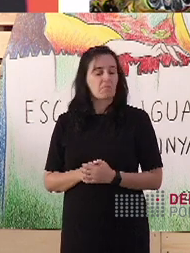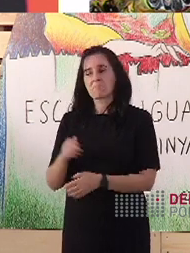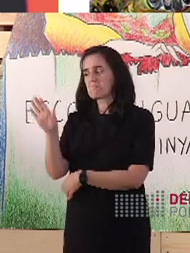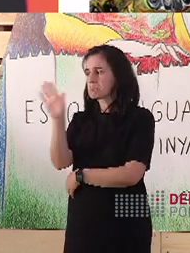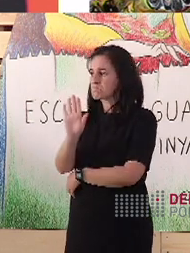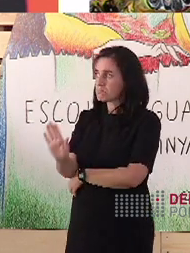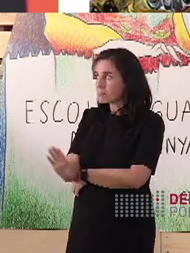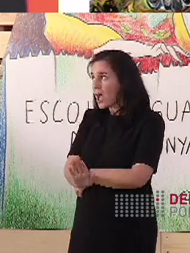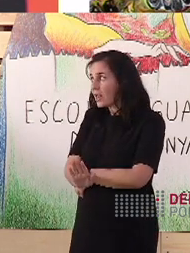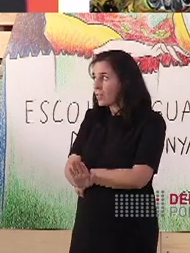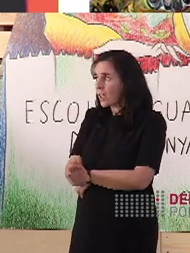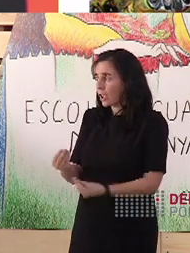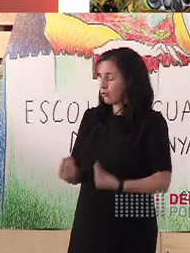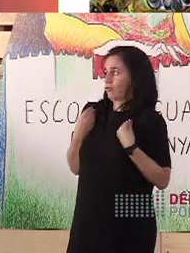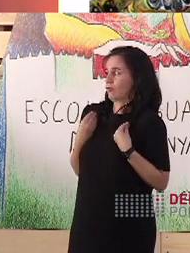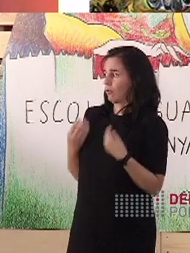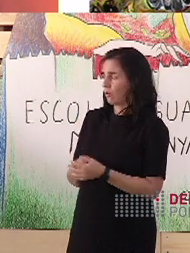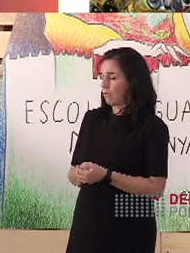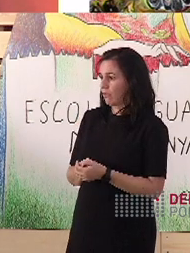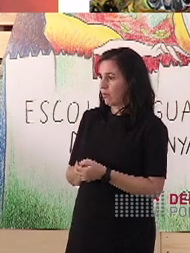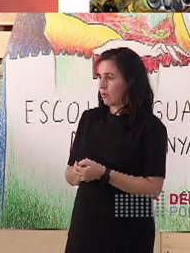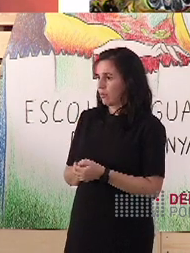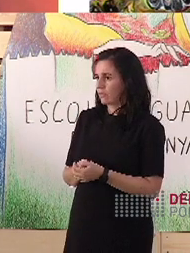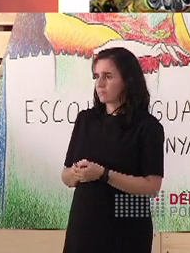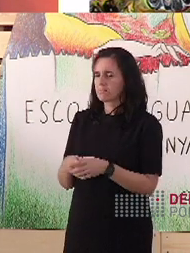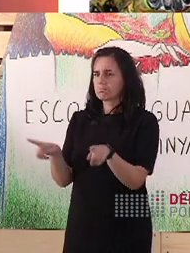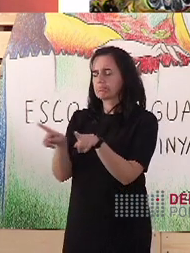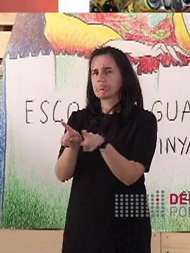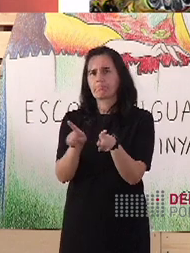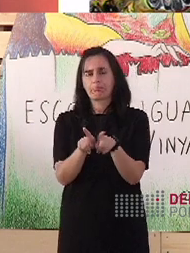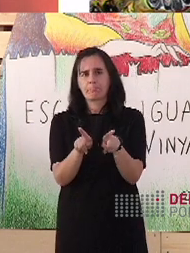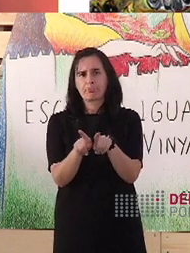Parece que está asustada. Como